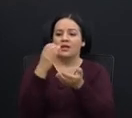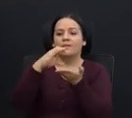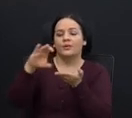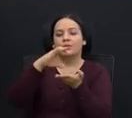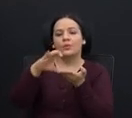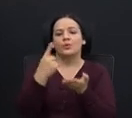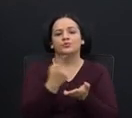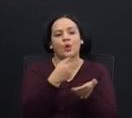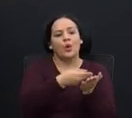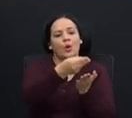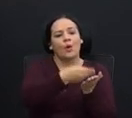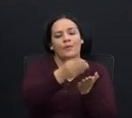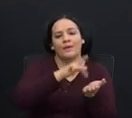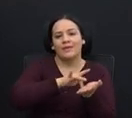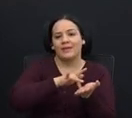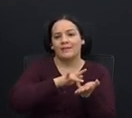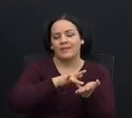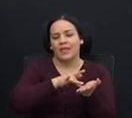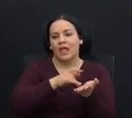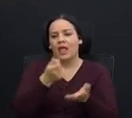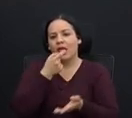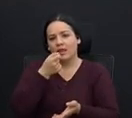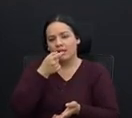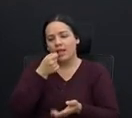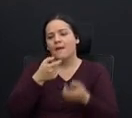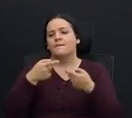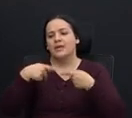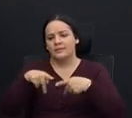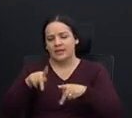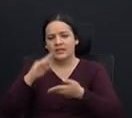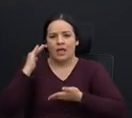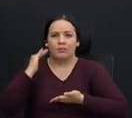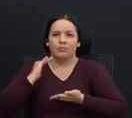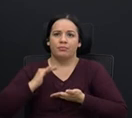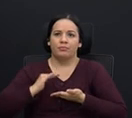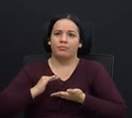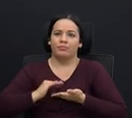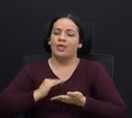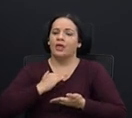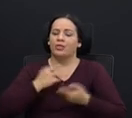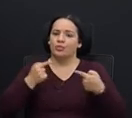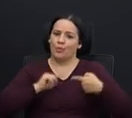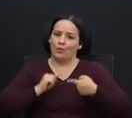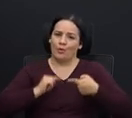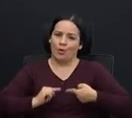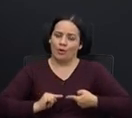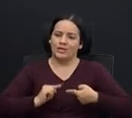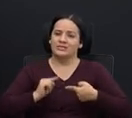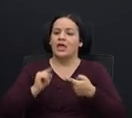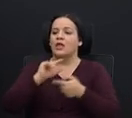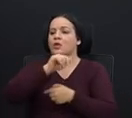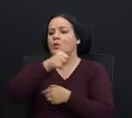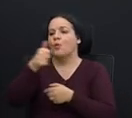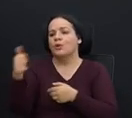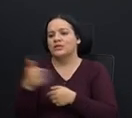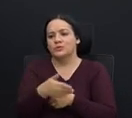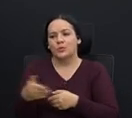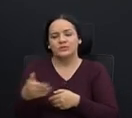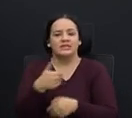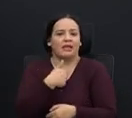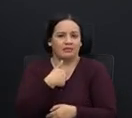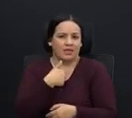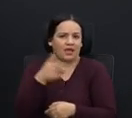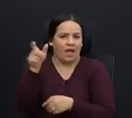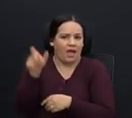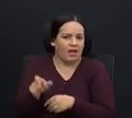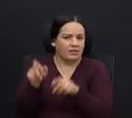de medicamentos que le permitan aliviar sus dolores, sino también de todas aquellas cuestiones que a bien tenga, de modo